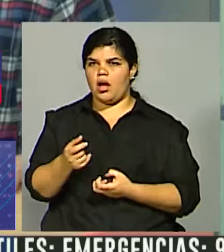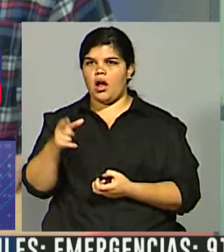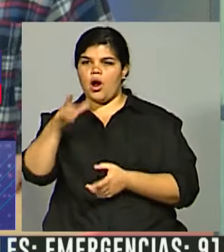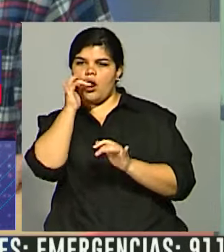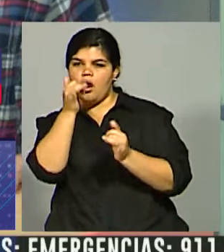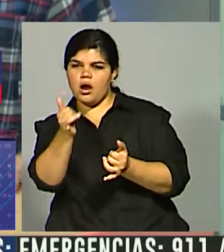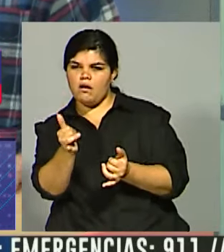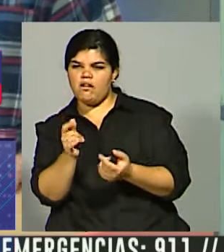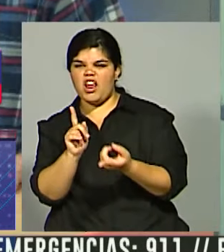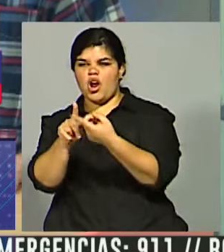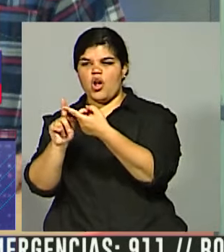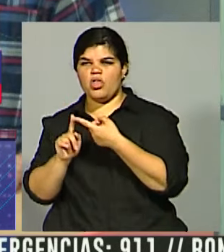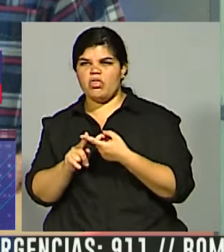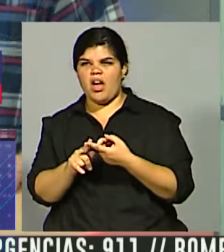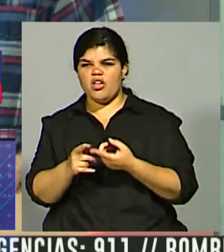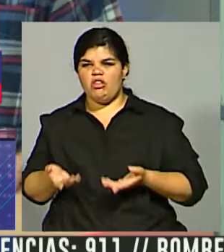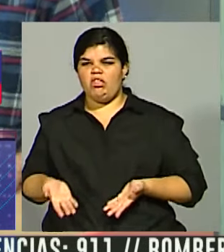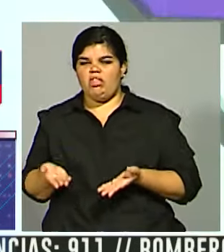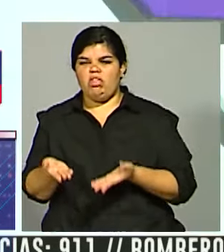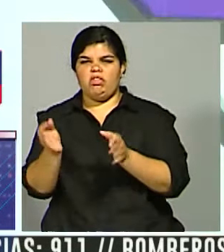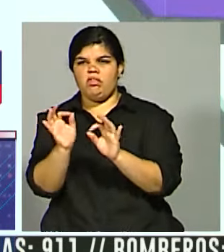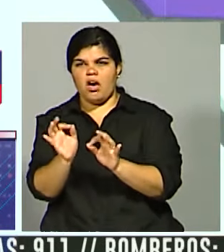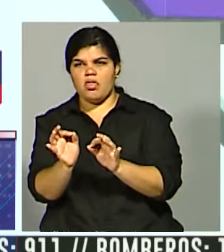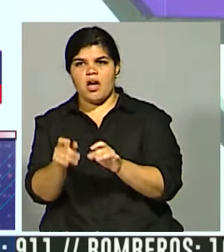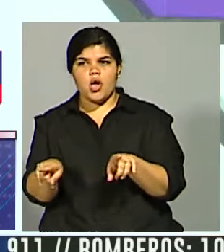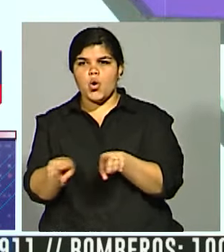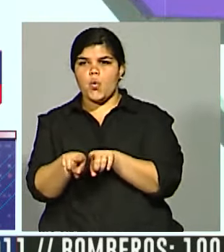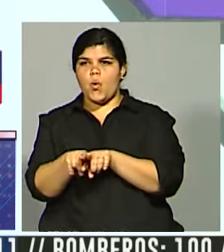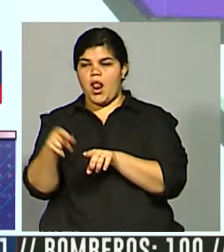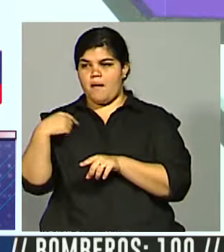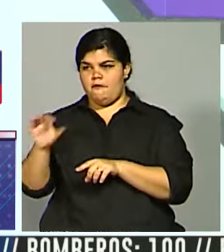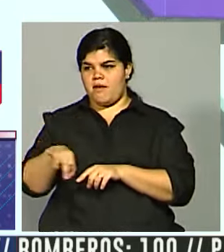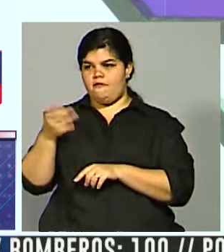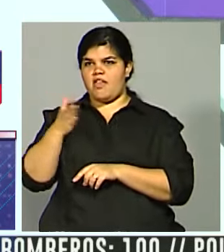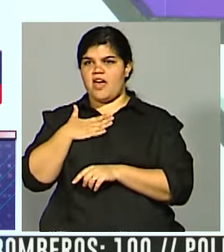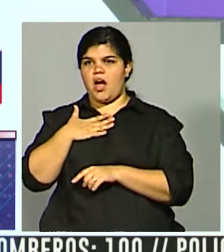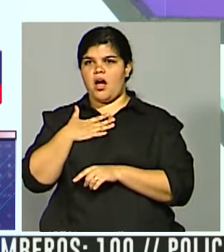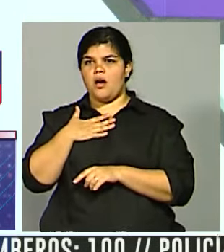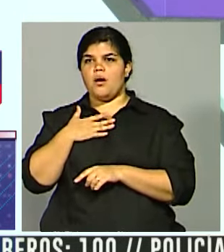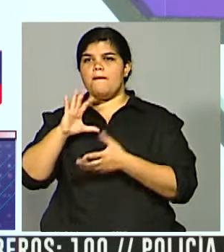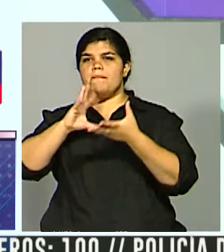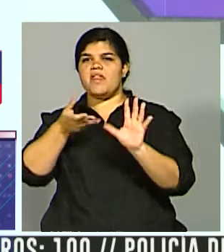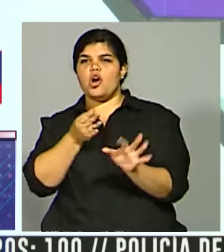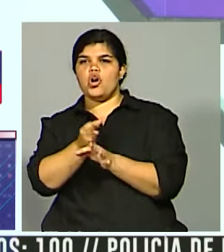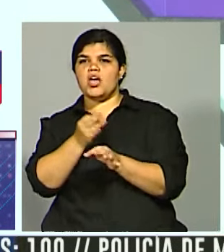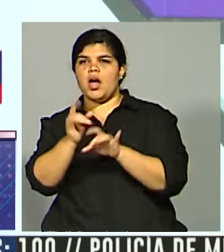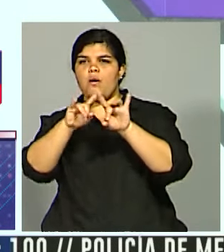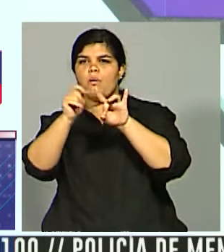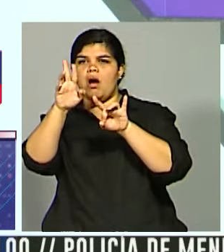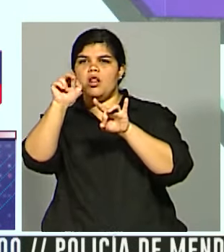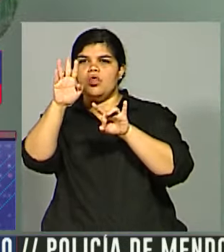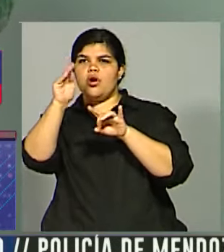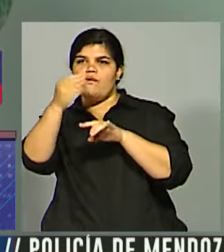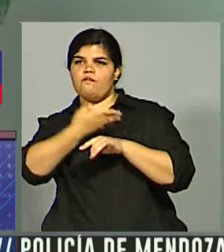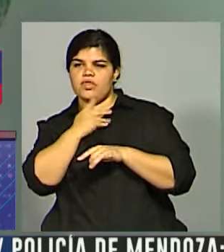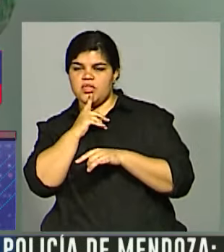con los jóvenes. Y ahí aparece, así como apareció en mi vida la pedagogía Waldorf, lo hago aparecer también en la obra, aunque sea nombrándola apenas, ¿no?